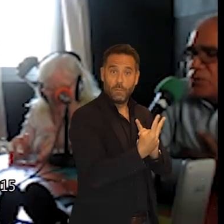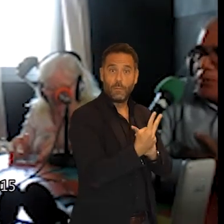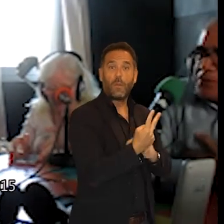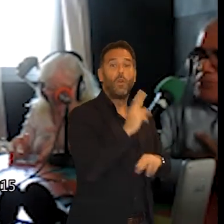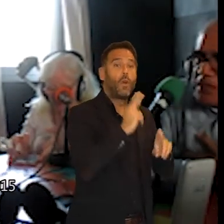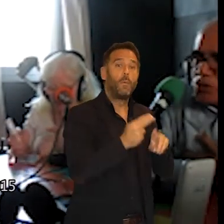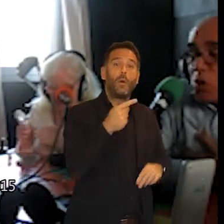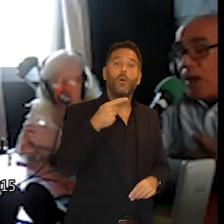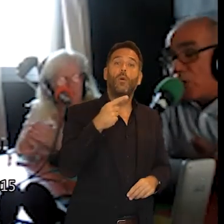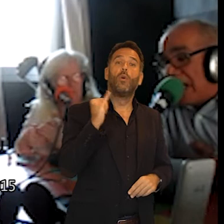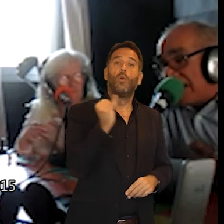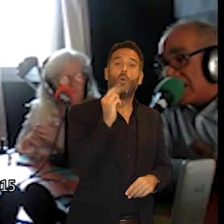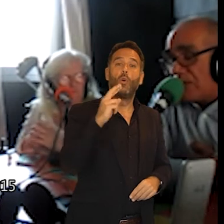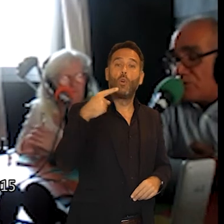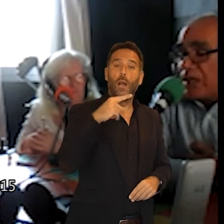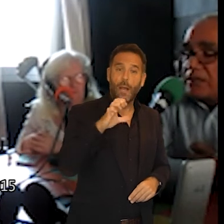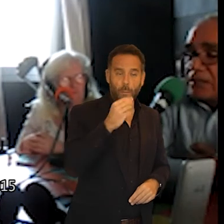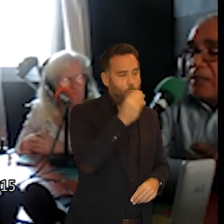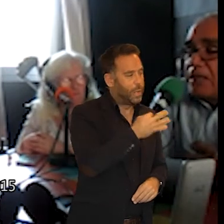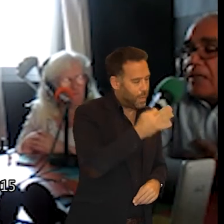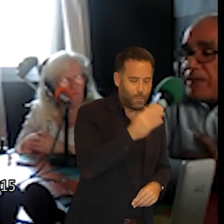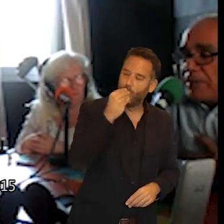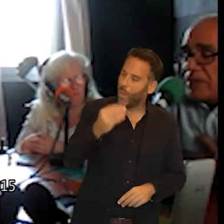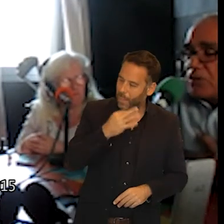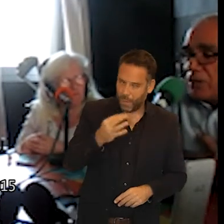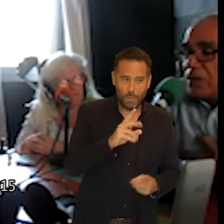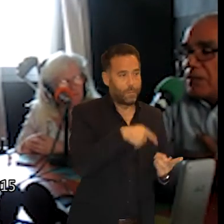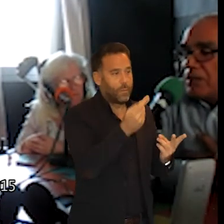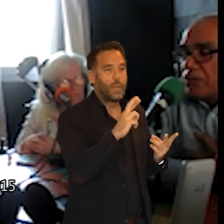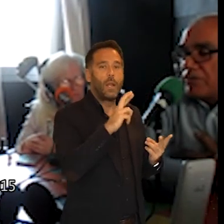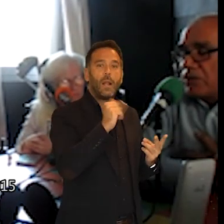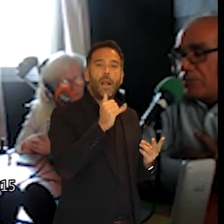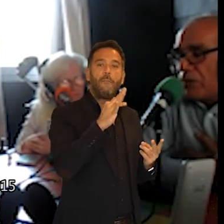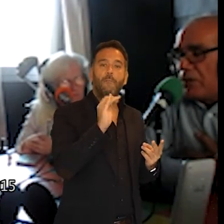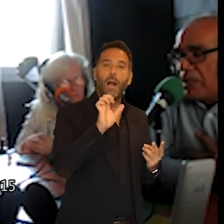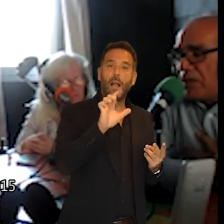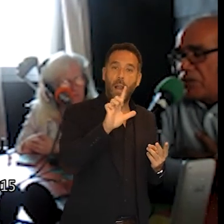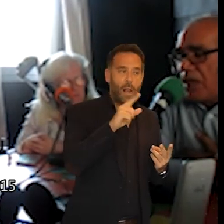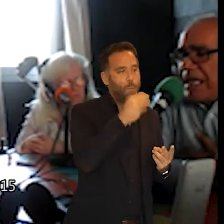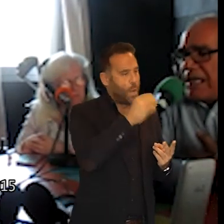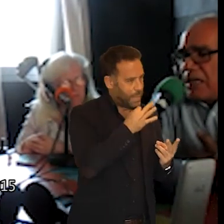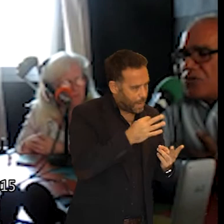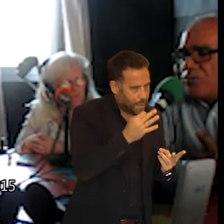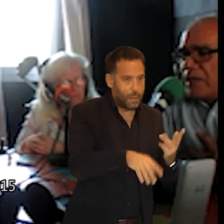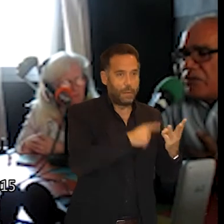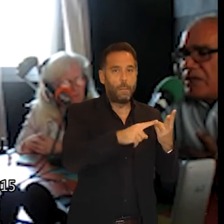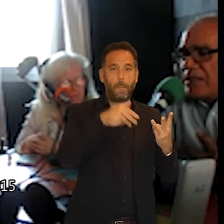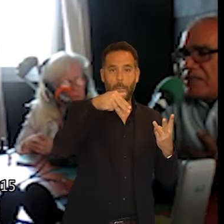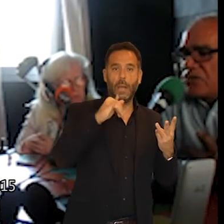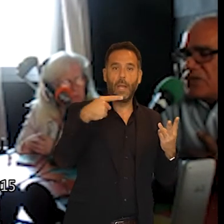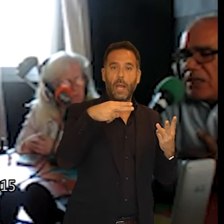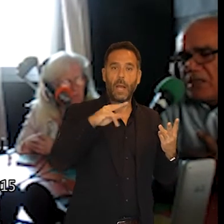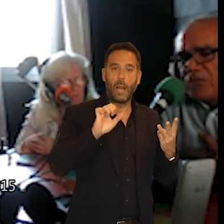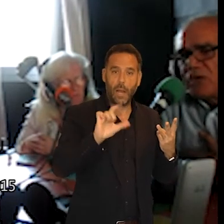a Jorge Jesús Reyes, buenas tardes. Buenas tardes. Rafael Moreno, buenas tardes. Hola, buenas tardes. Y Miguel